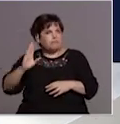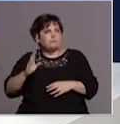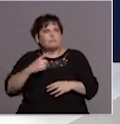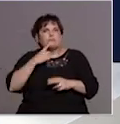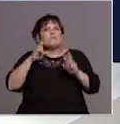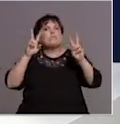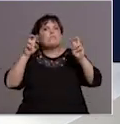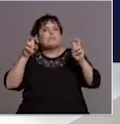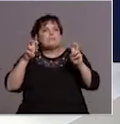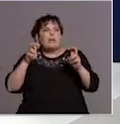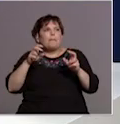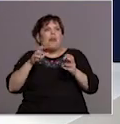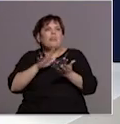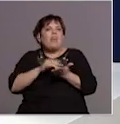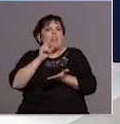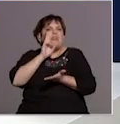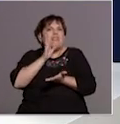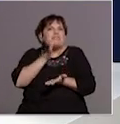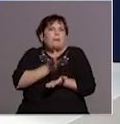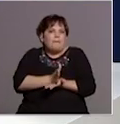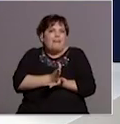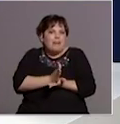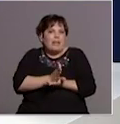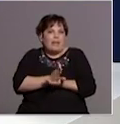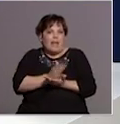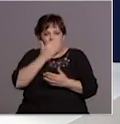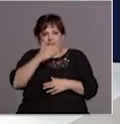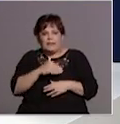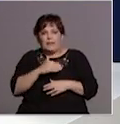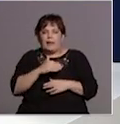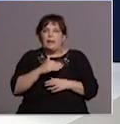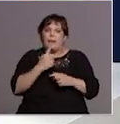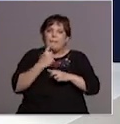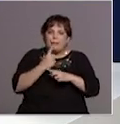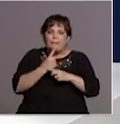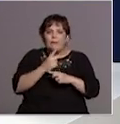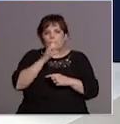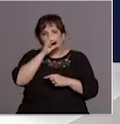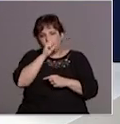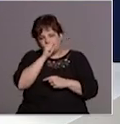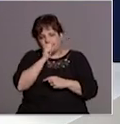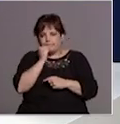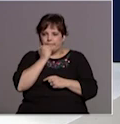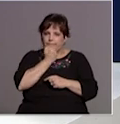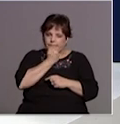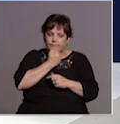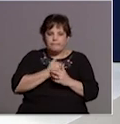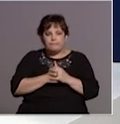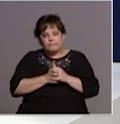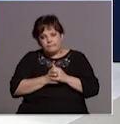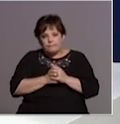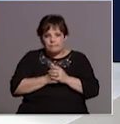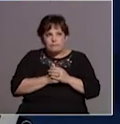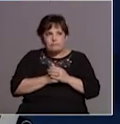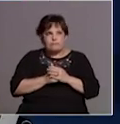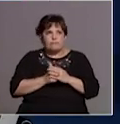razones de disciplina interna tienden a mantener primero el secreto y la reserva ante